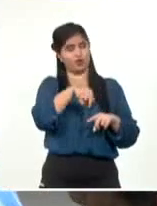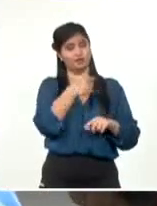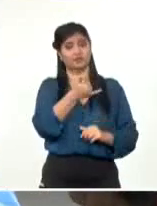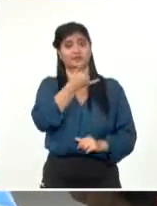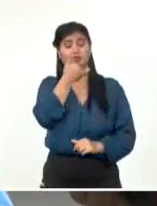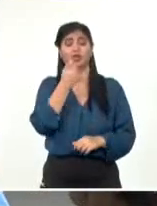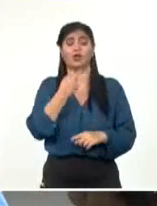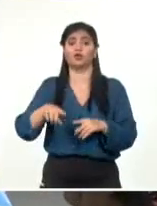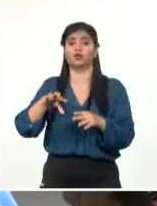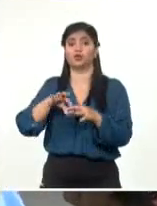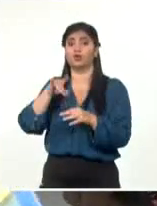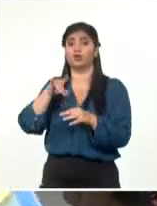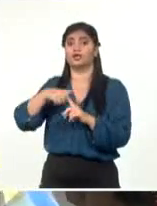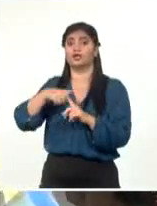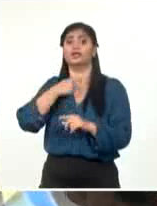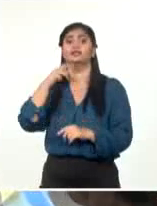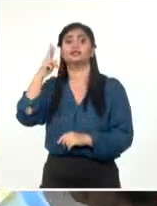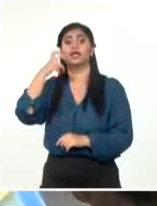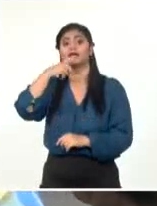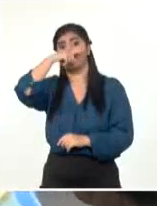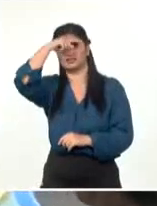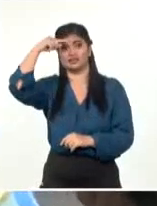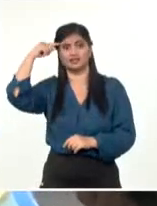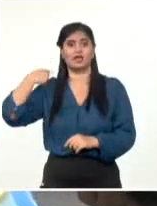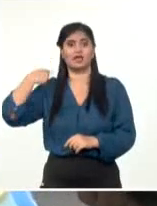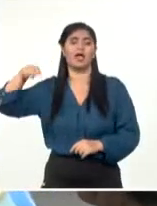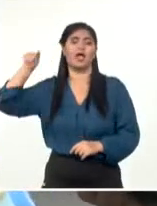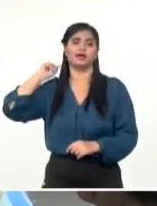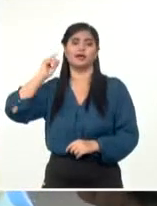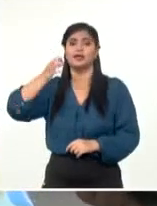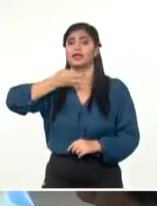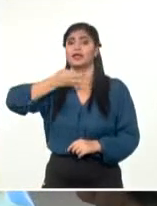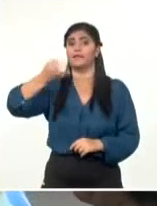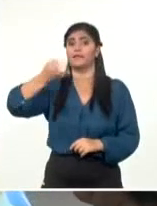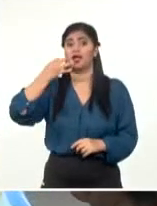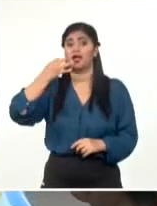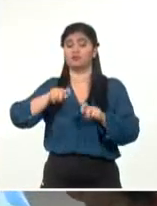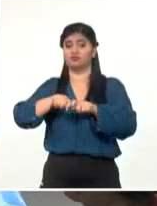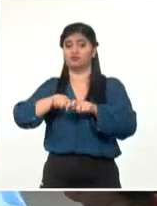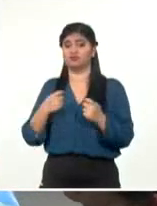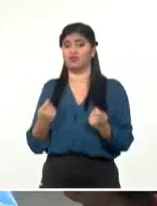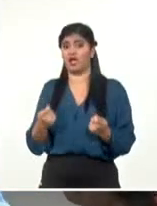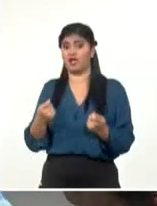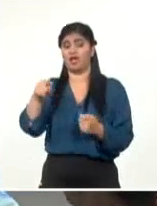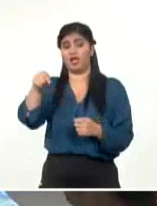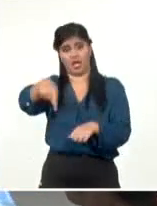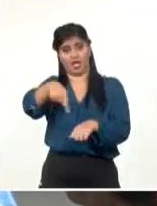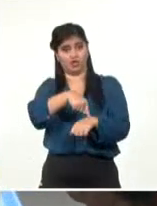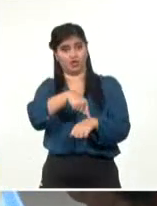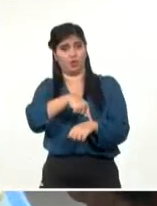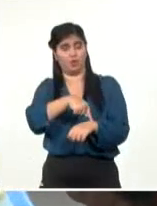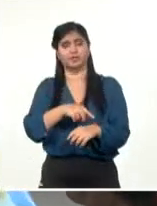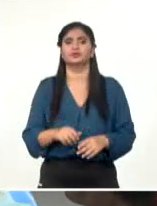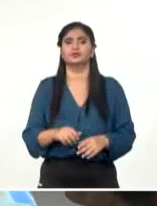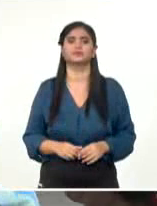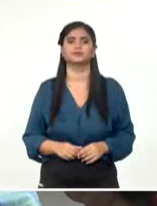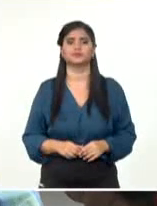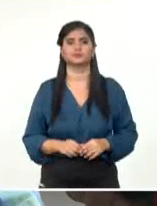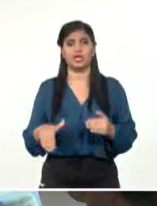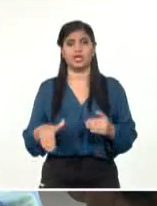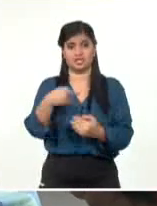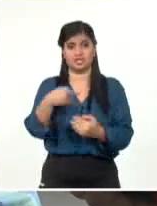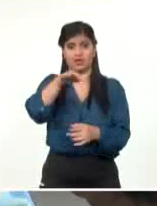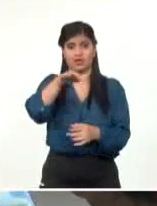termoeléctrica Antonio Guitera, que ya explicamos ayer que tiene una avería en este momento y que no vamos a tenerla, por supuesto, en el día de